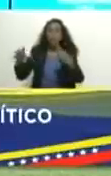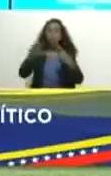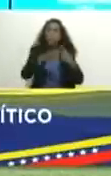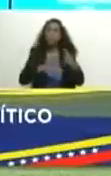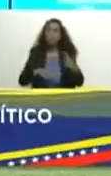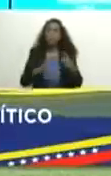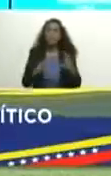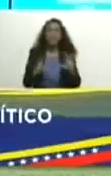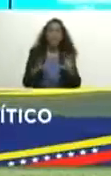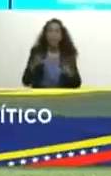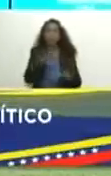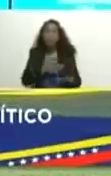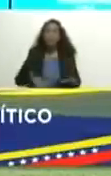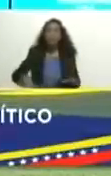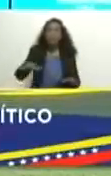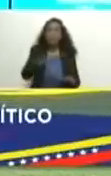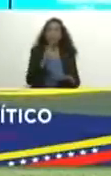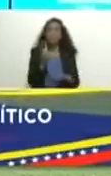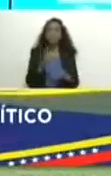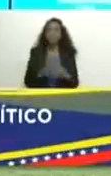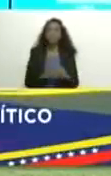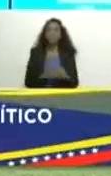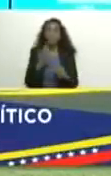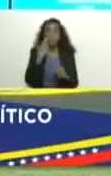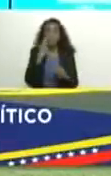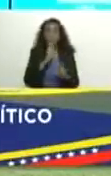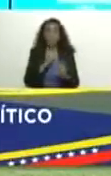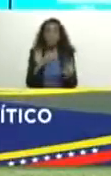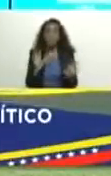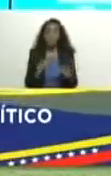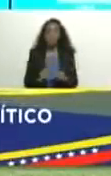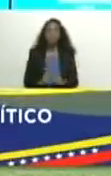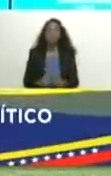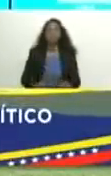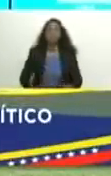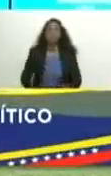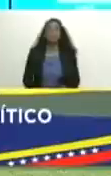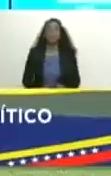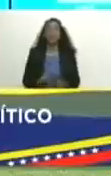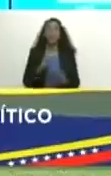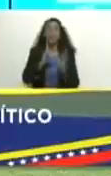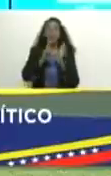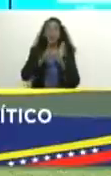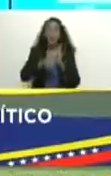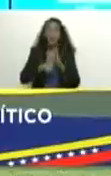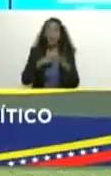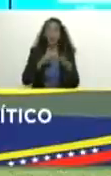En lo territorial. Estamos claros, ¿verdad? Y después,